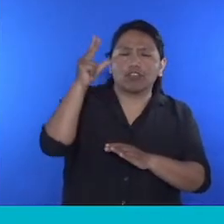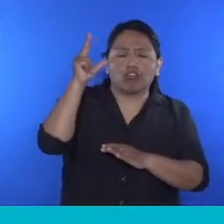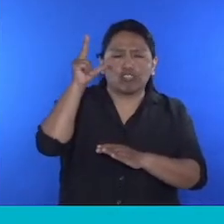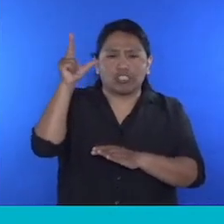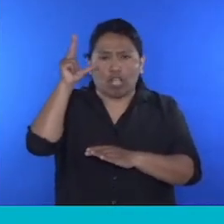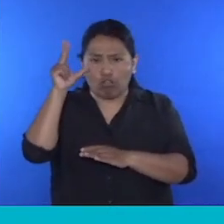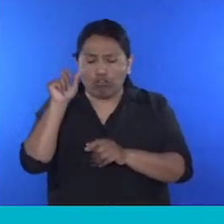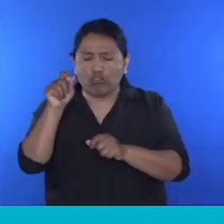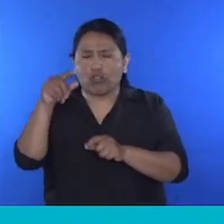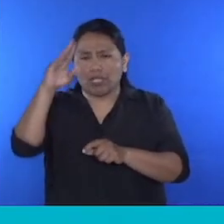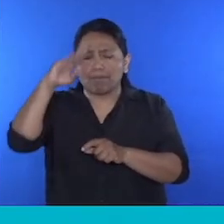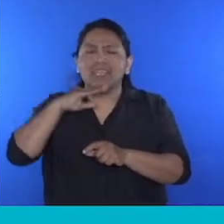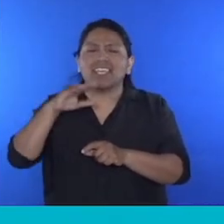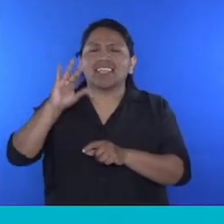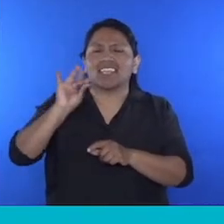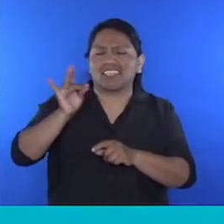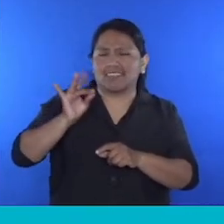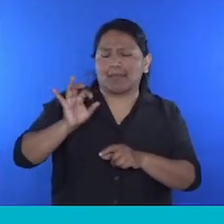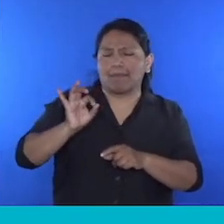14.188 de diciembre de